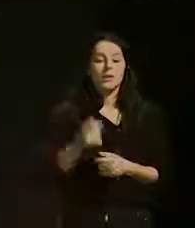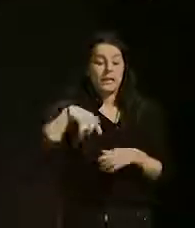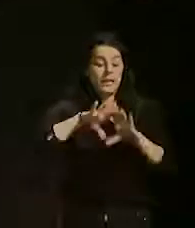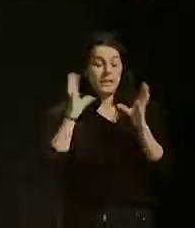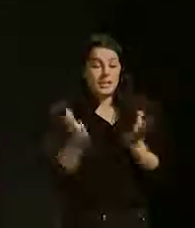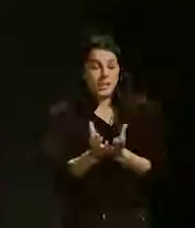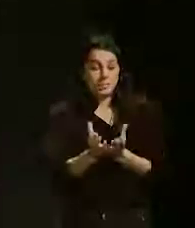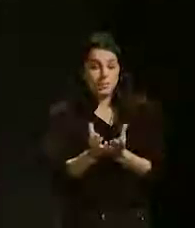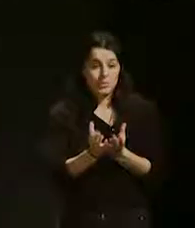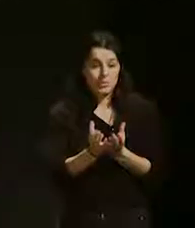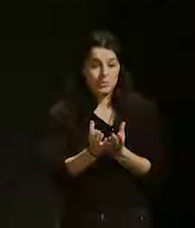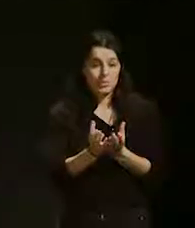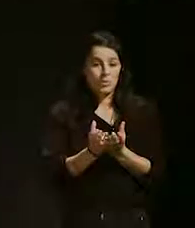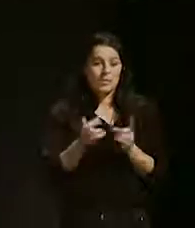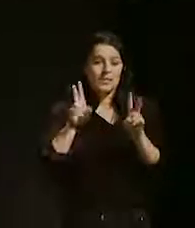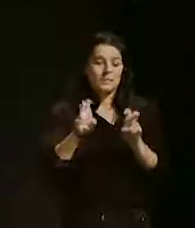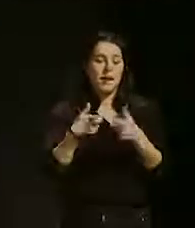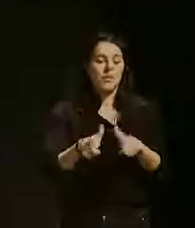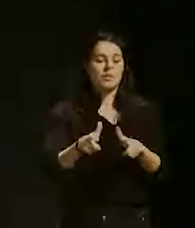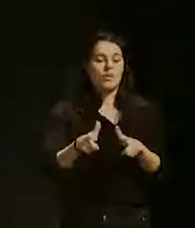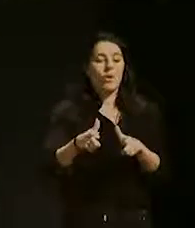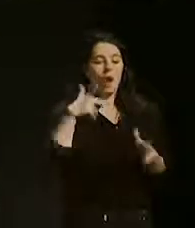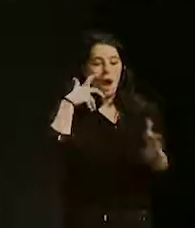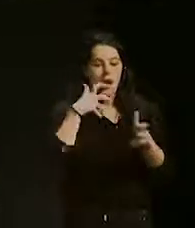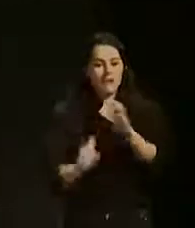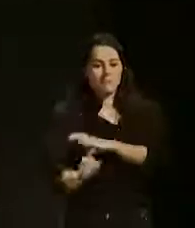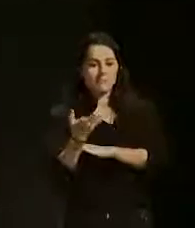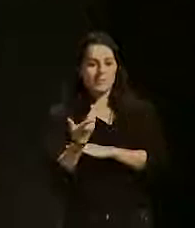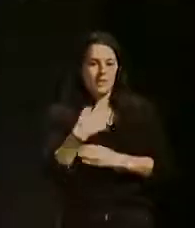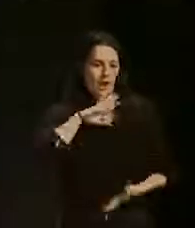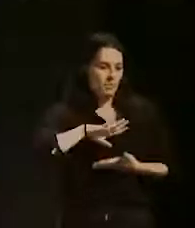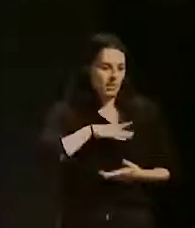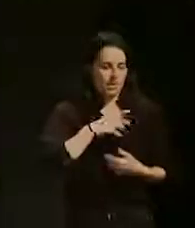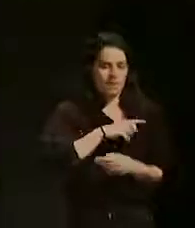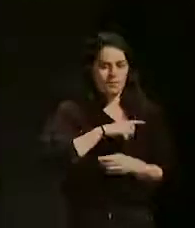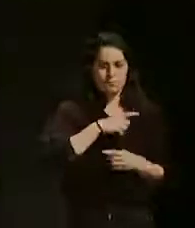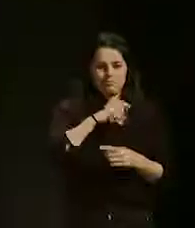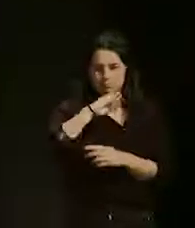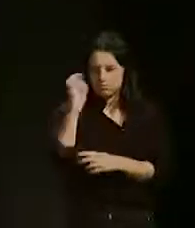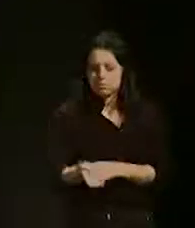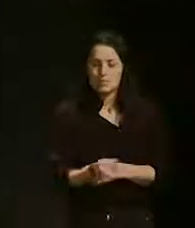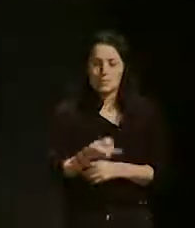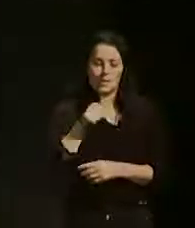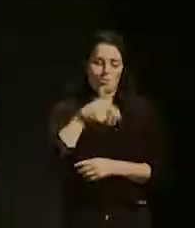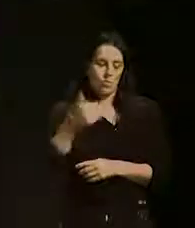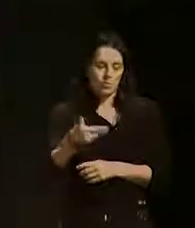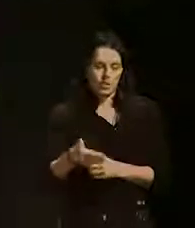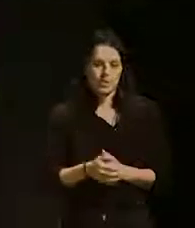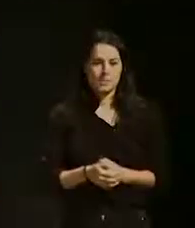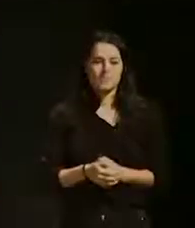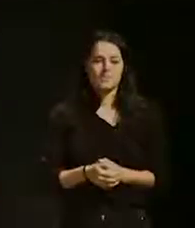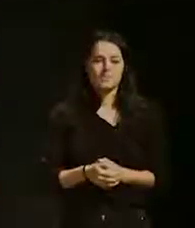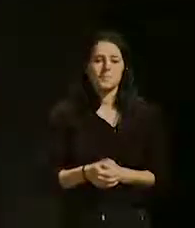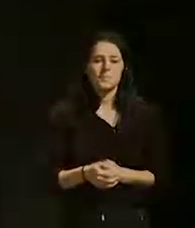mundo de la creación artística con capacidades diferentes son especialmente relevantes.